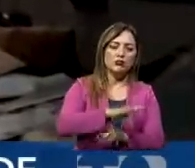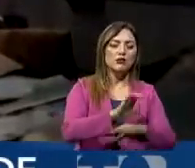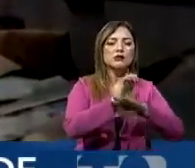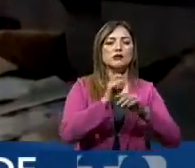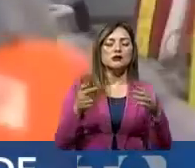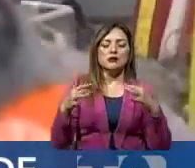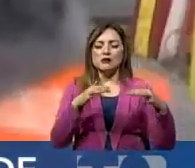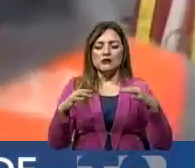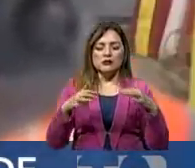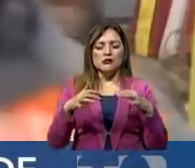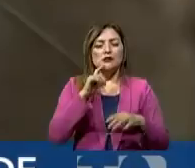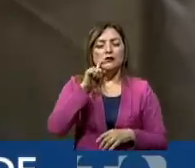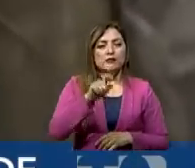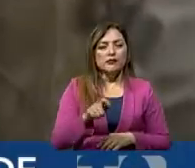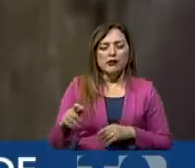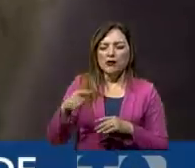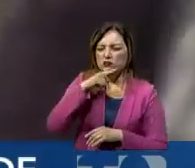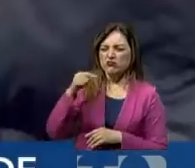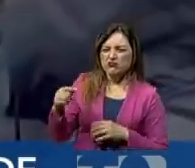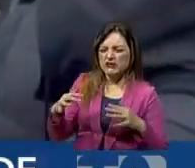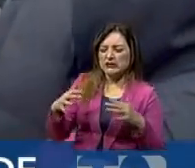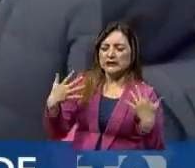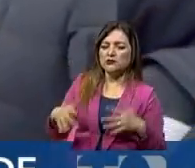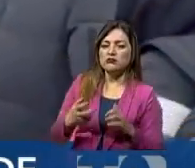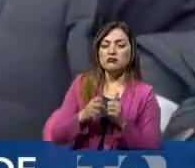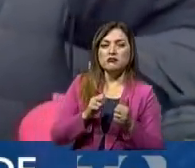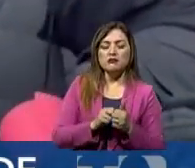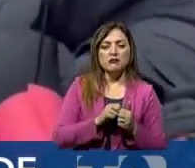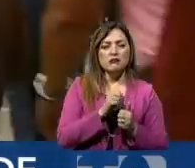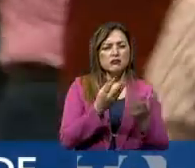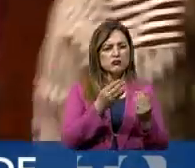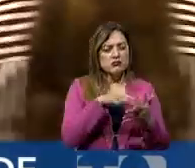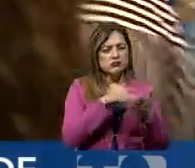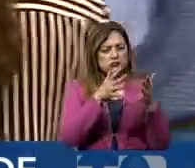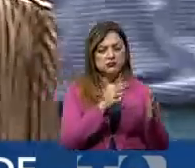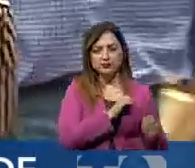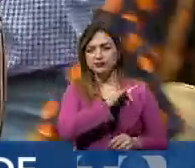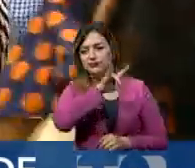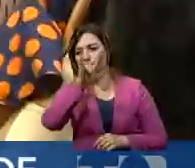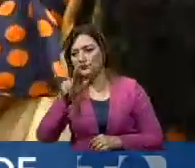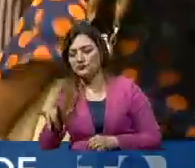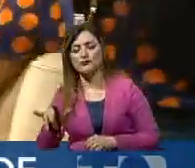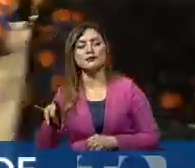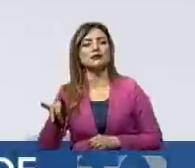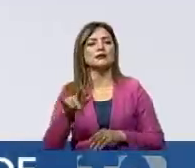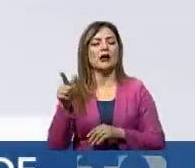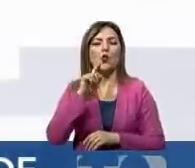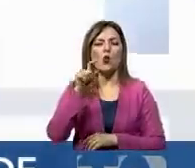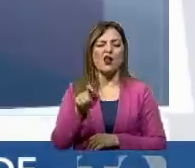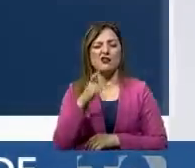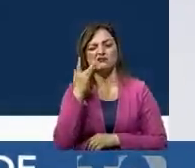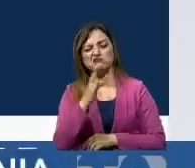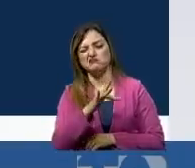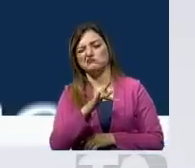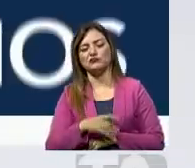entre Ucrania y Rusia evidenció una serie de irregularidades en el traslado de cientos de estudiantes hasta ese país del este de Europa, pues de cada